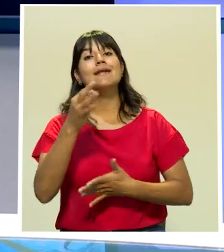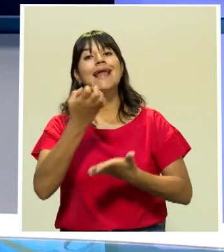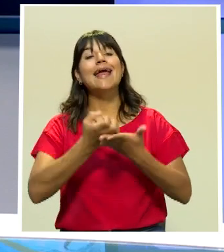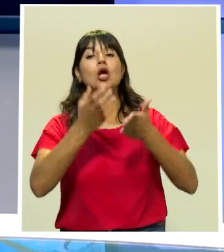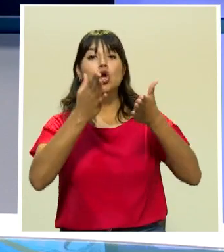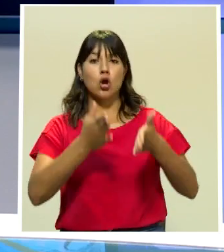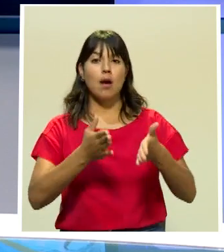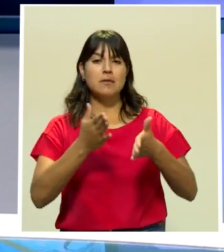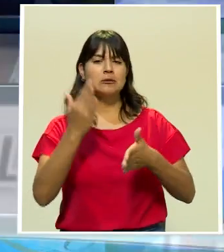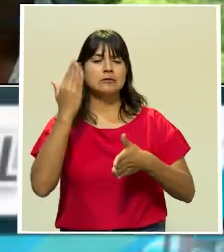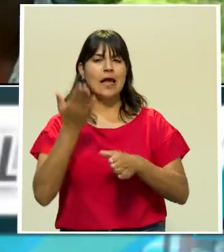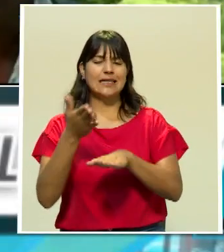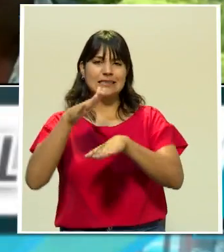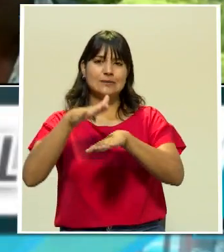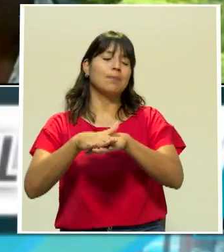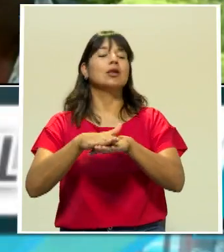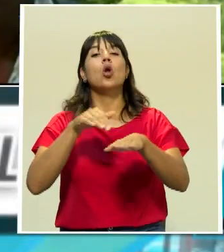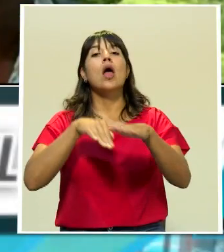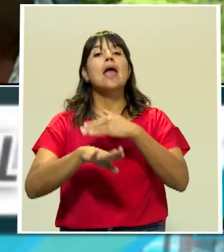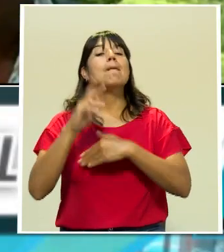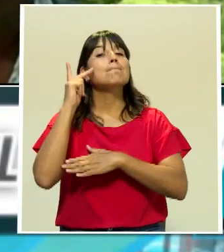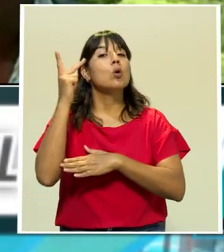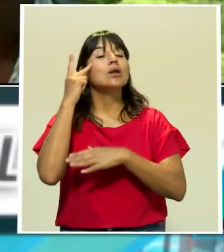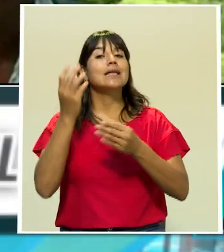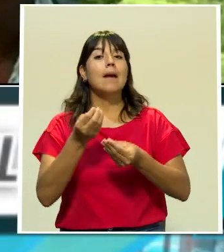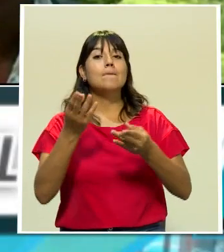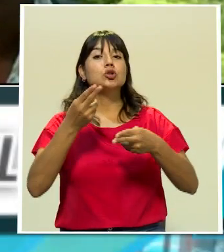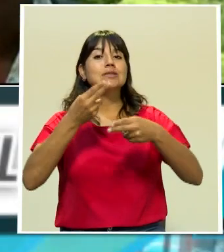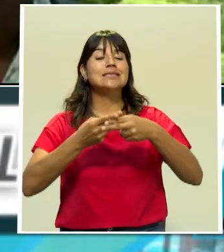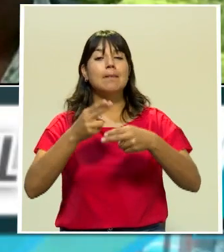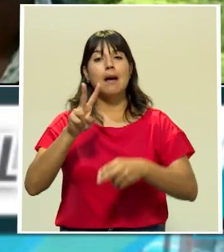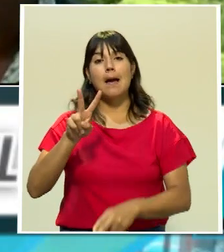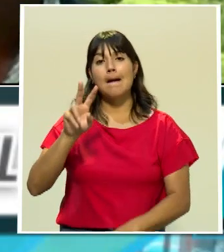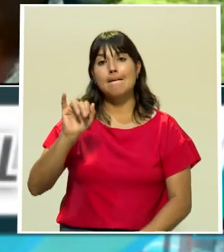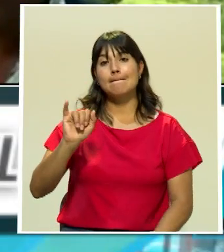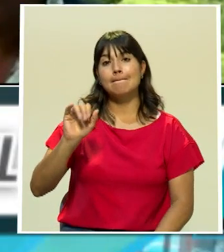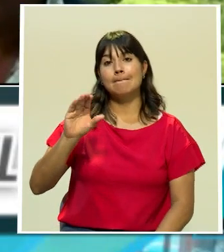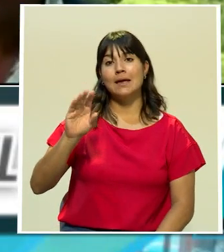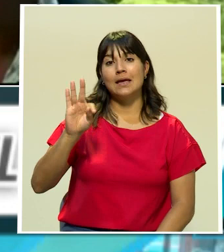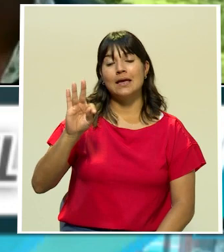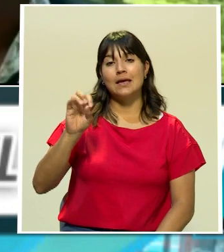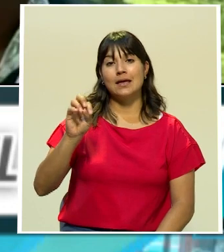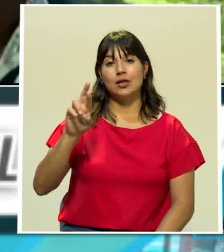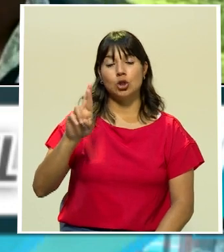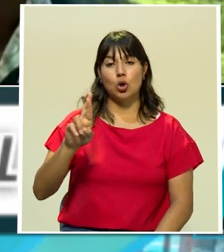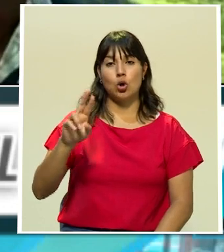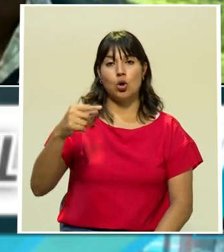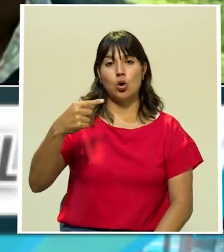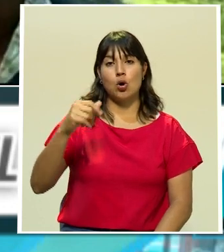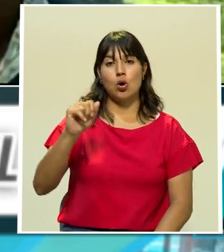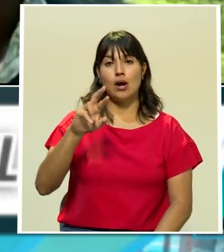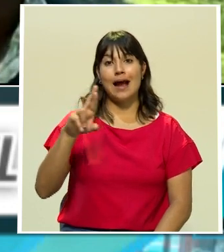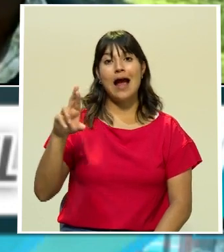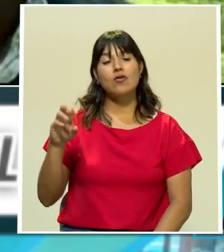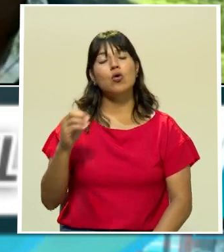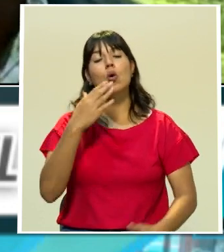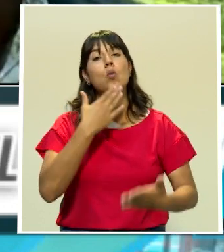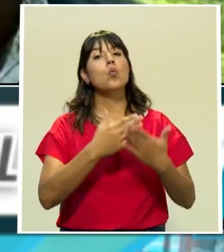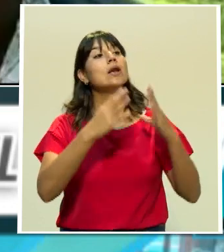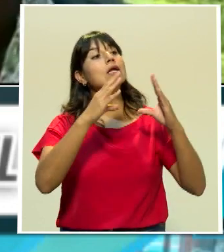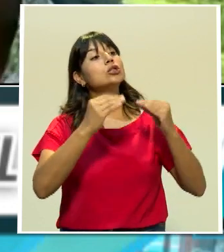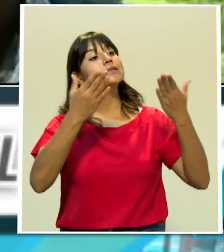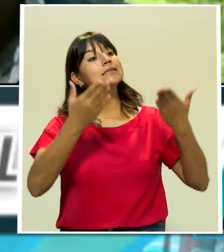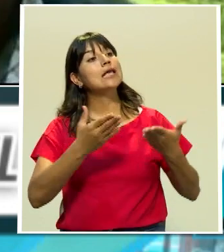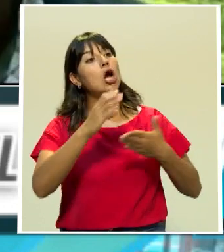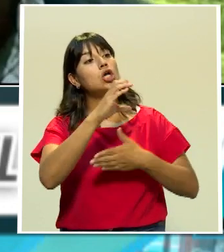en políticas públicas, Víctor Garro Martínez. Don Víctor, bienvenido al set de Costa Rica Noticias.